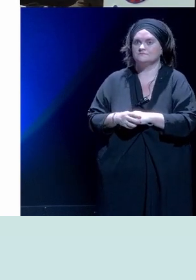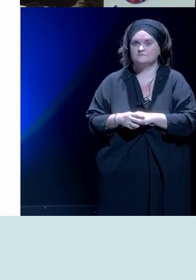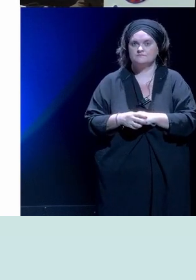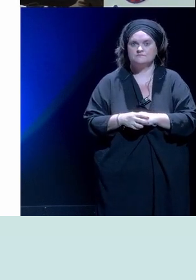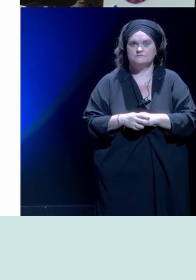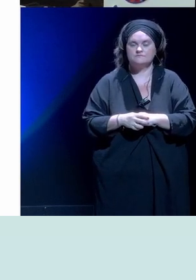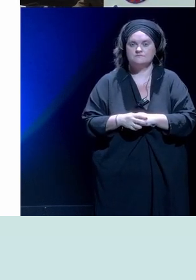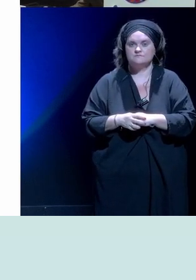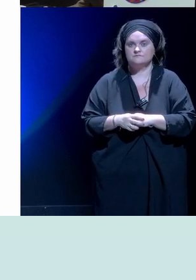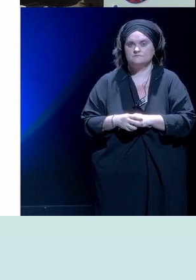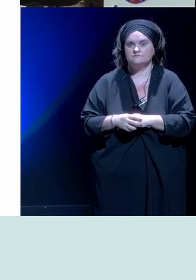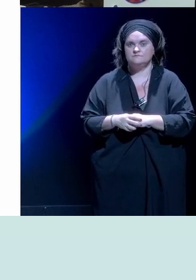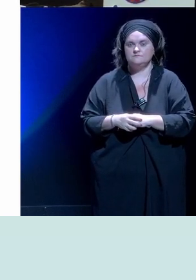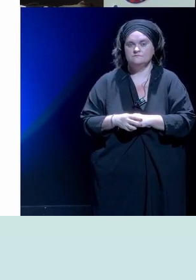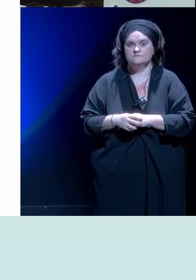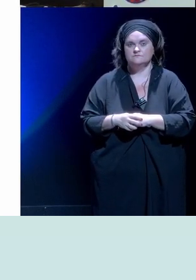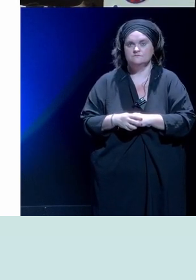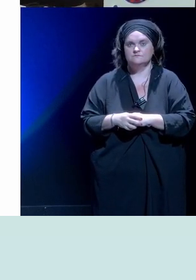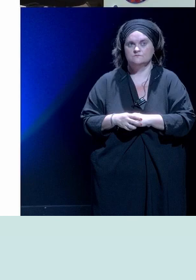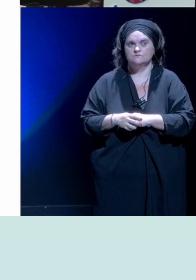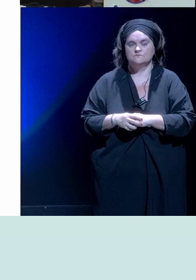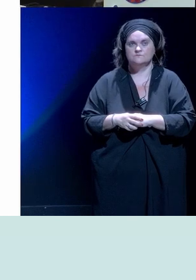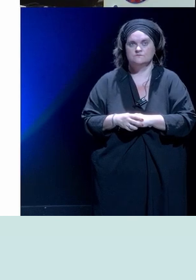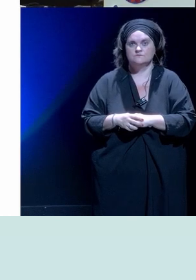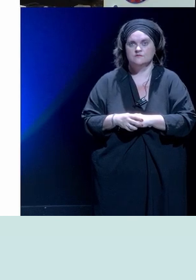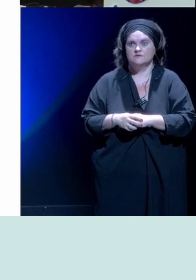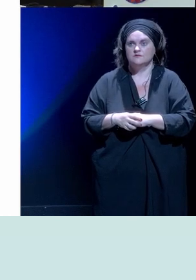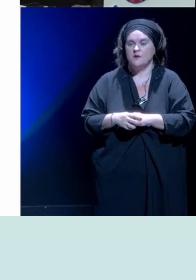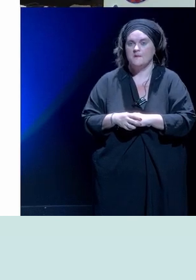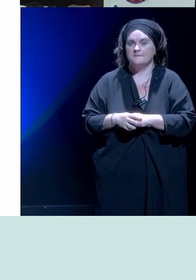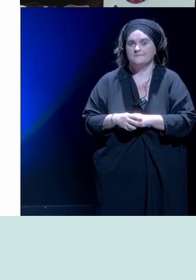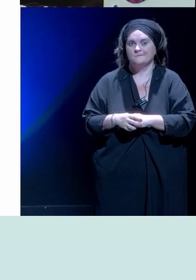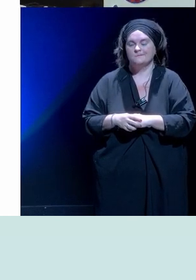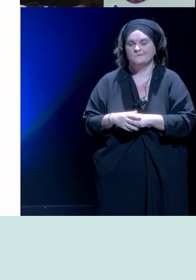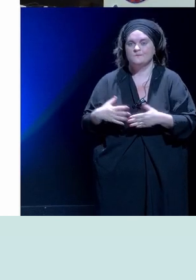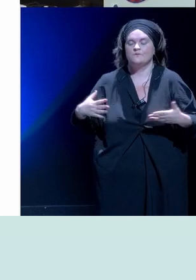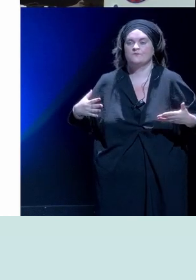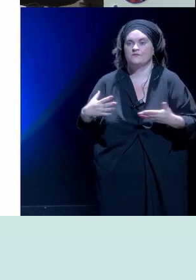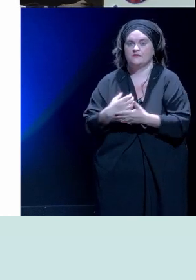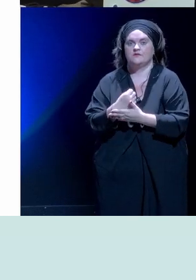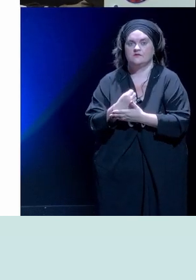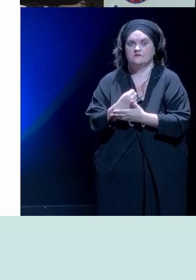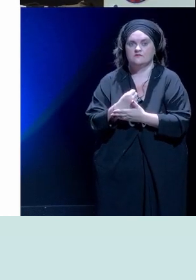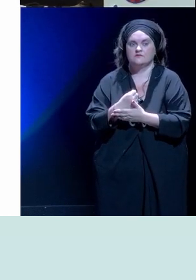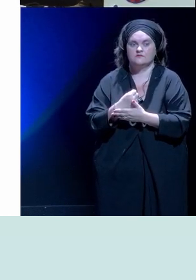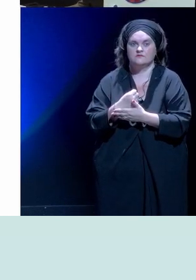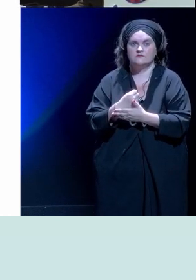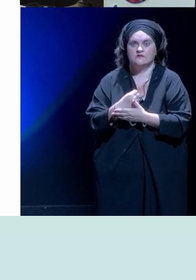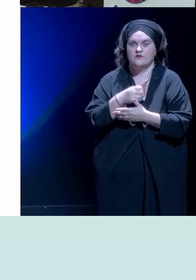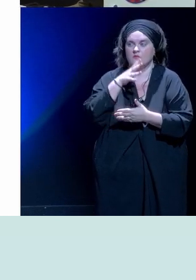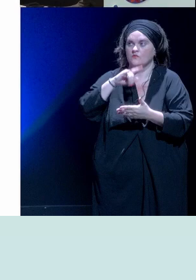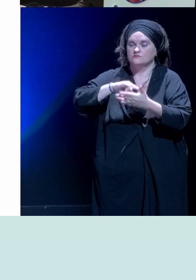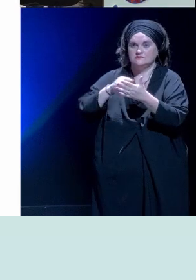numerosos dispositivos que se van apilando. Y todo ello ocurre a menudo en un sistema